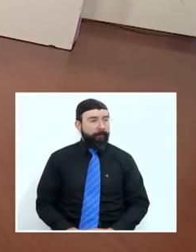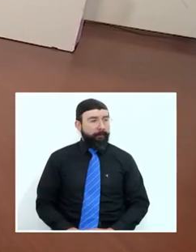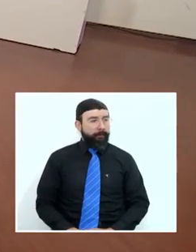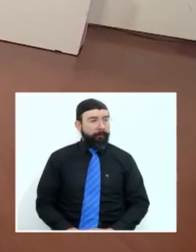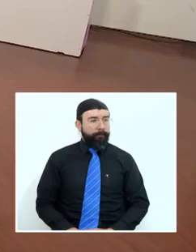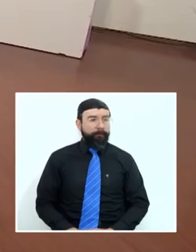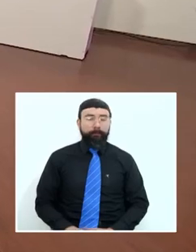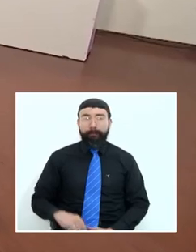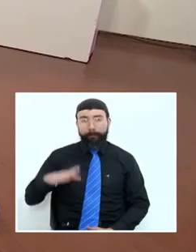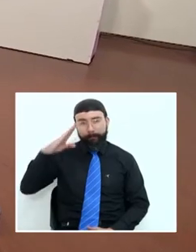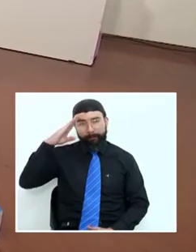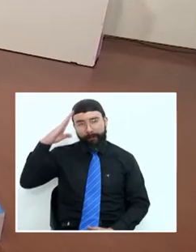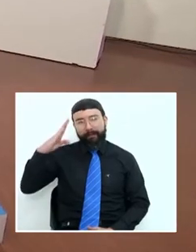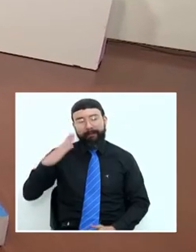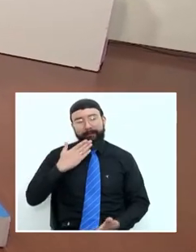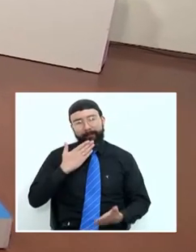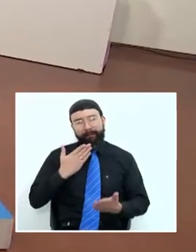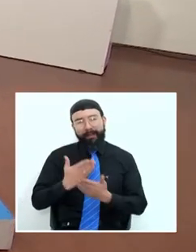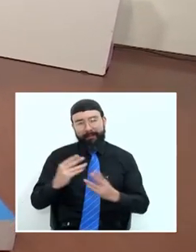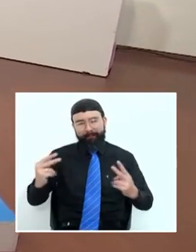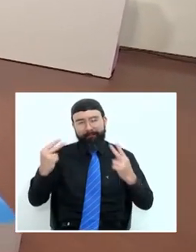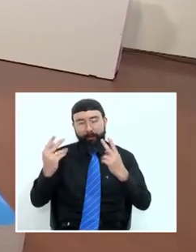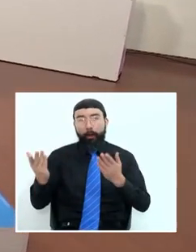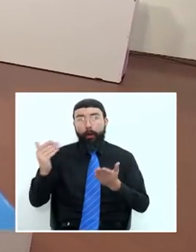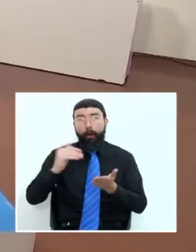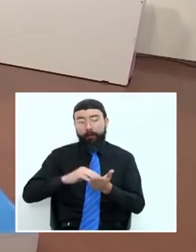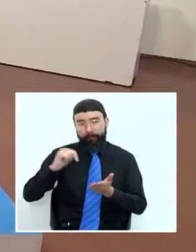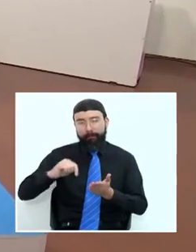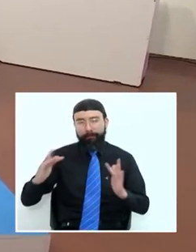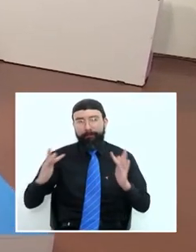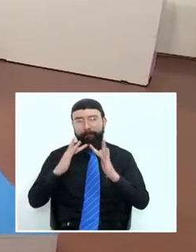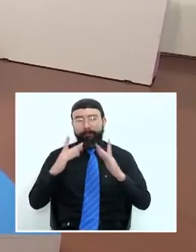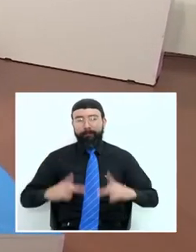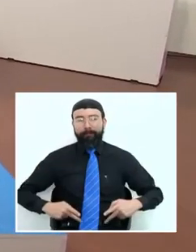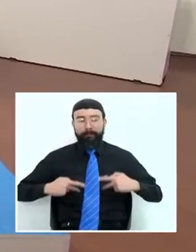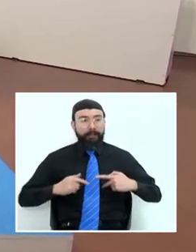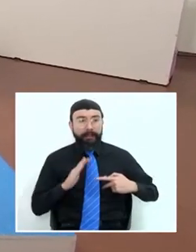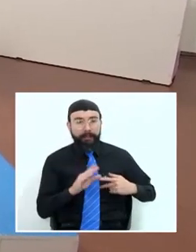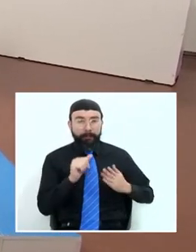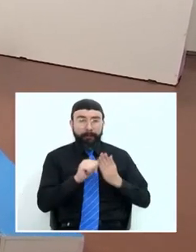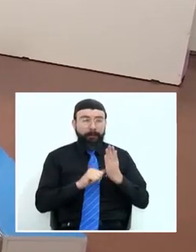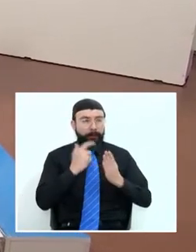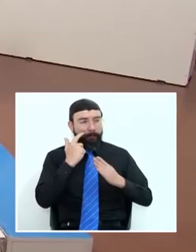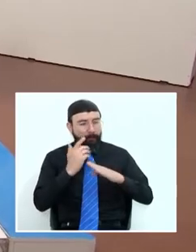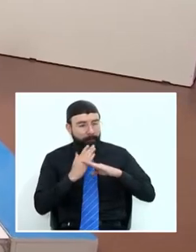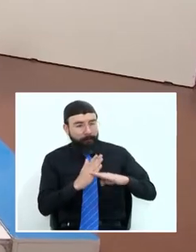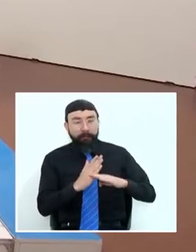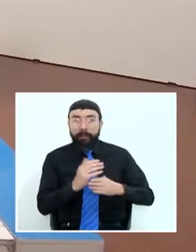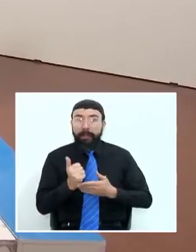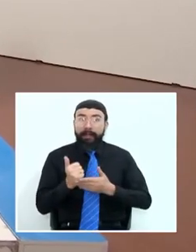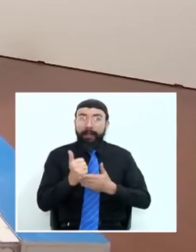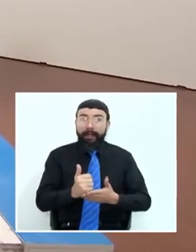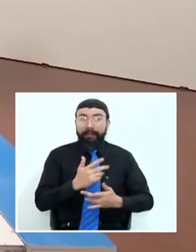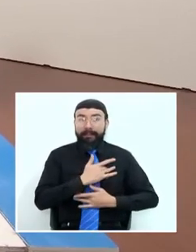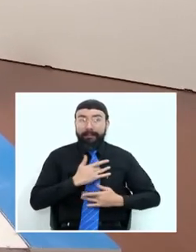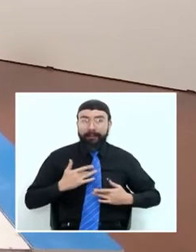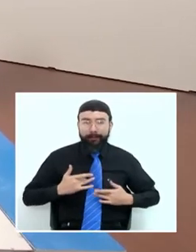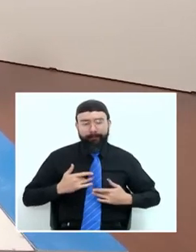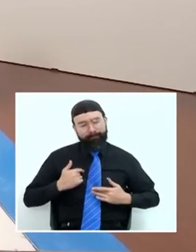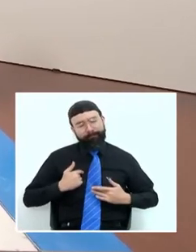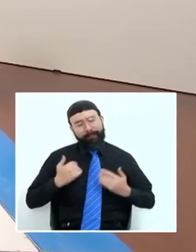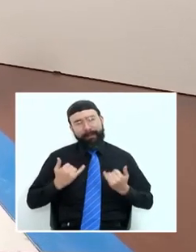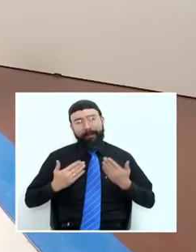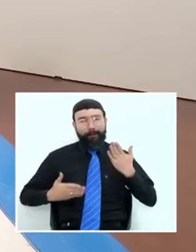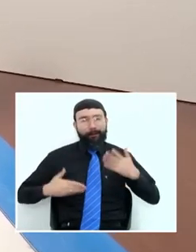Hola, muchas gracias por estar nuevamente con nosotros en una nueva edición de Conexión Vital, un programa de prevención y educación en salud. Para mí es motivo de mucha